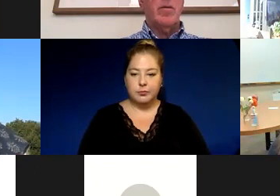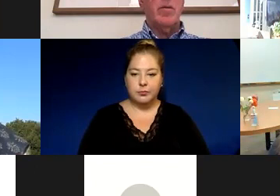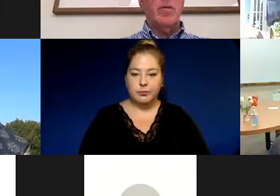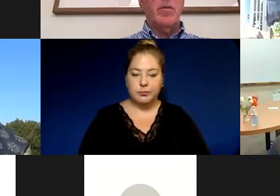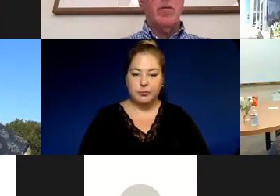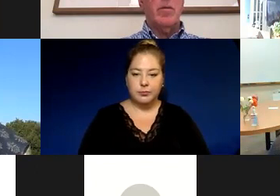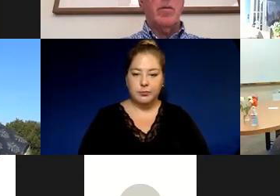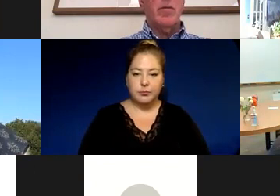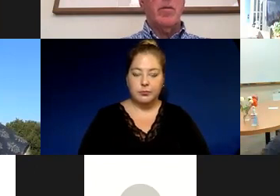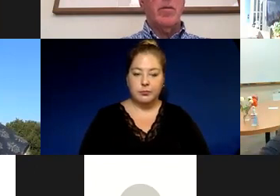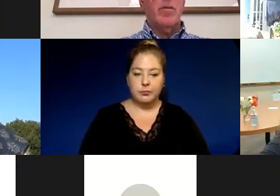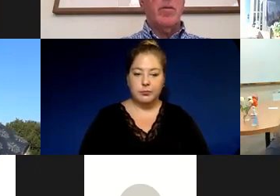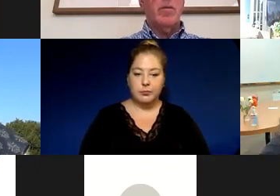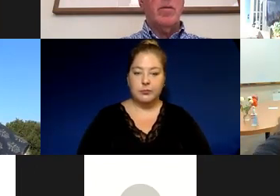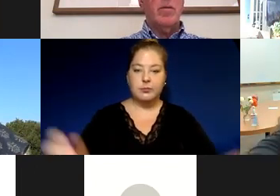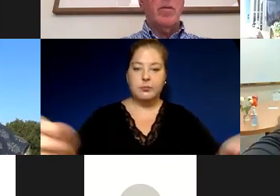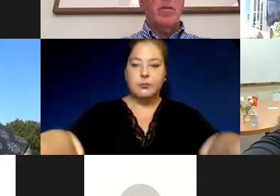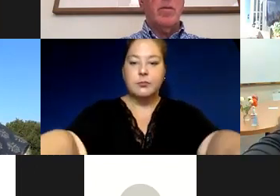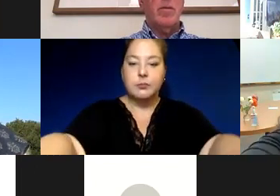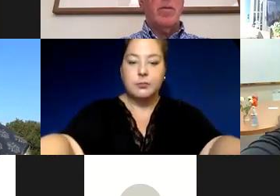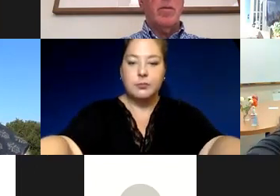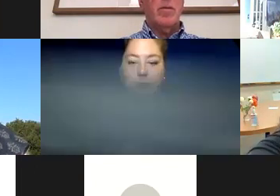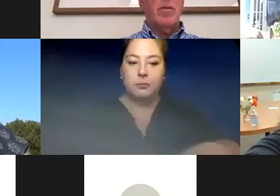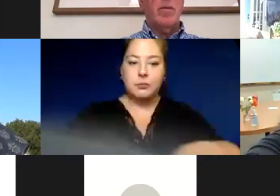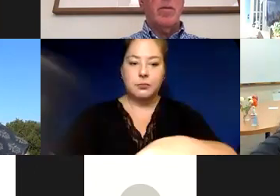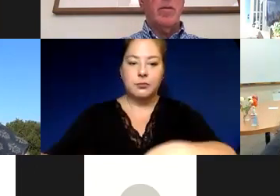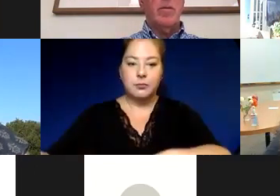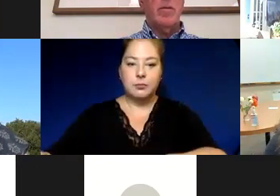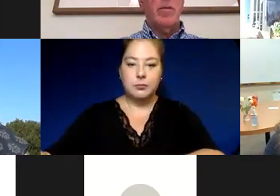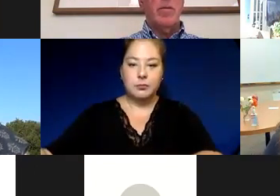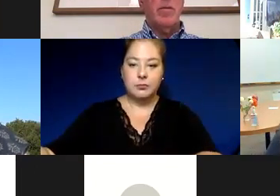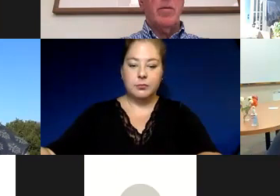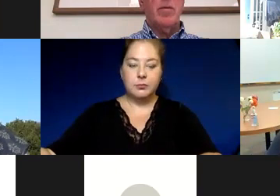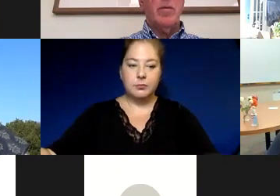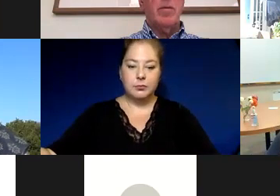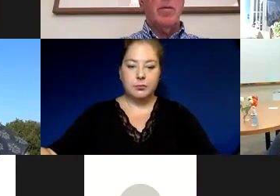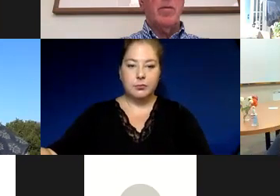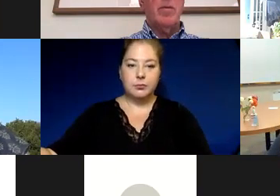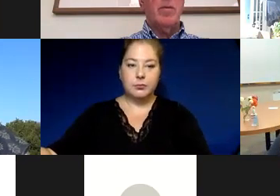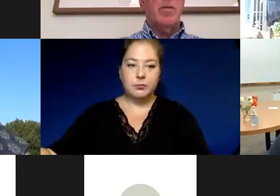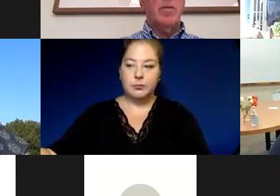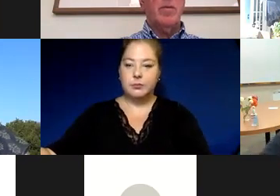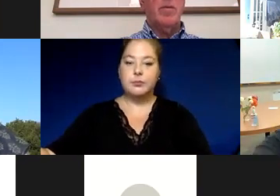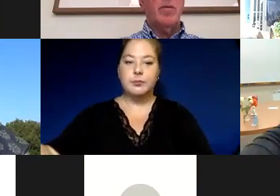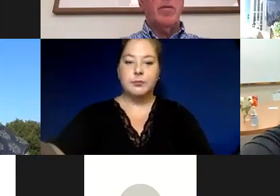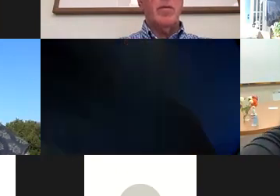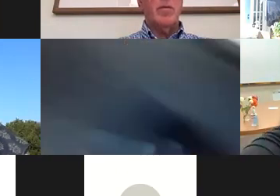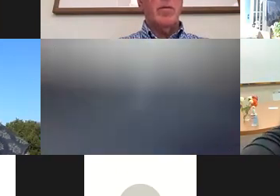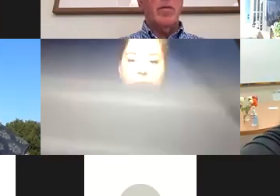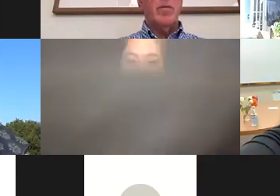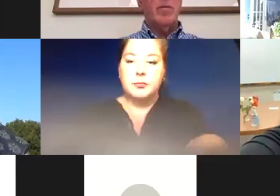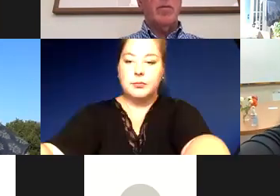noche. Es una línea, una llamada gratuita, confidencial, y le pueden ayudar también ahí con otros recursos que les pueden